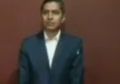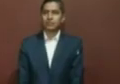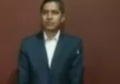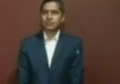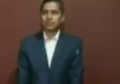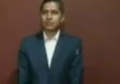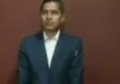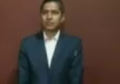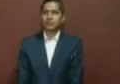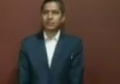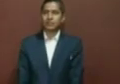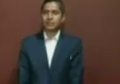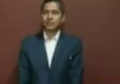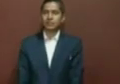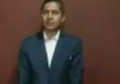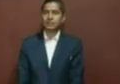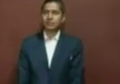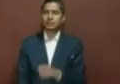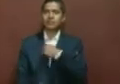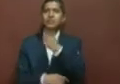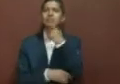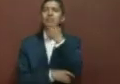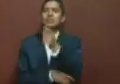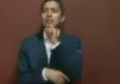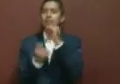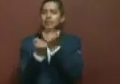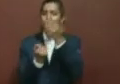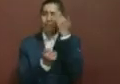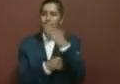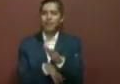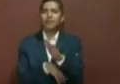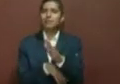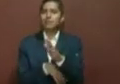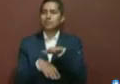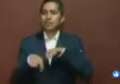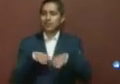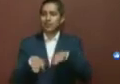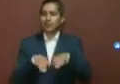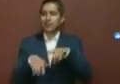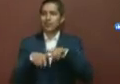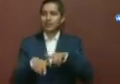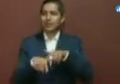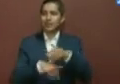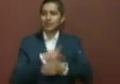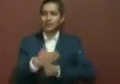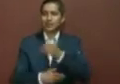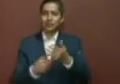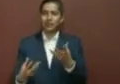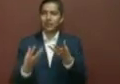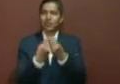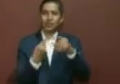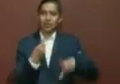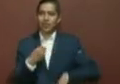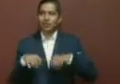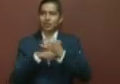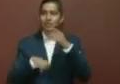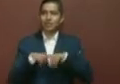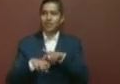Gracias, Pati. Bueno, comentarte, como ya lo saben, hemos venido trabajando en conjunto, tanto el gobierno estatal,